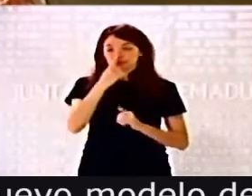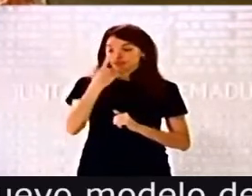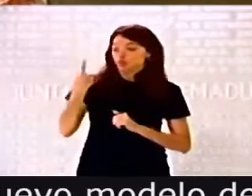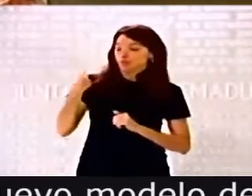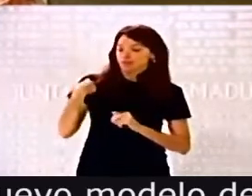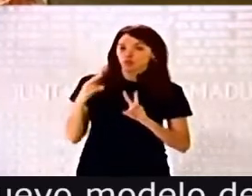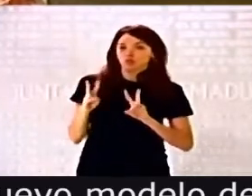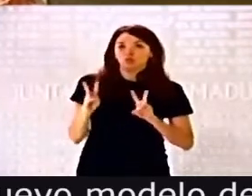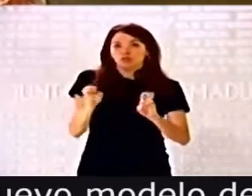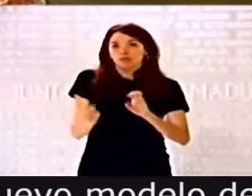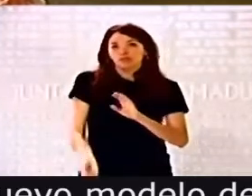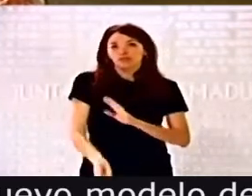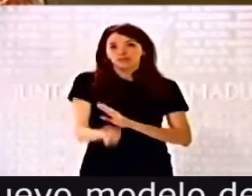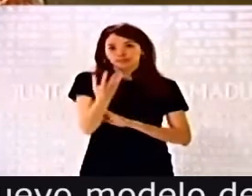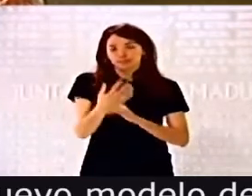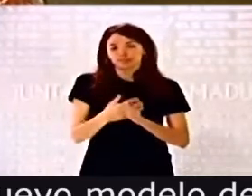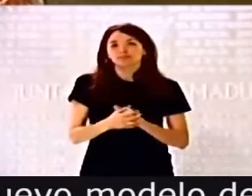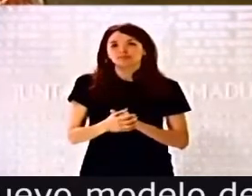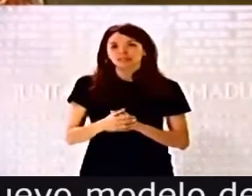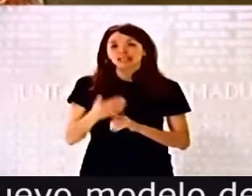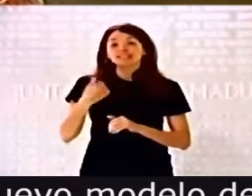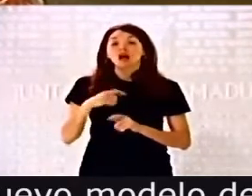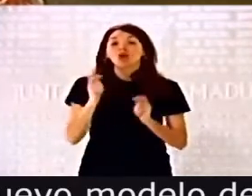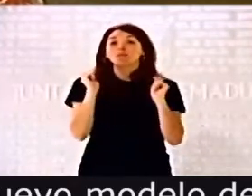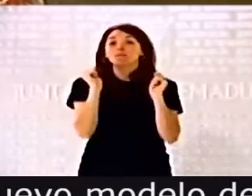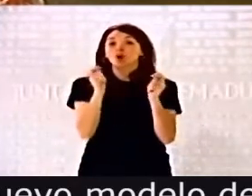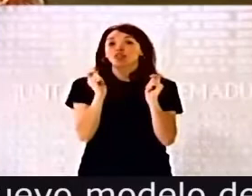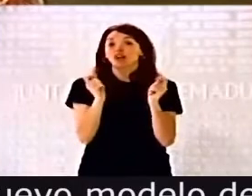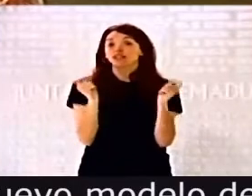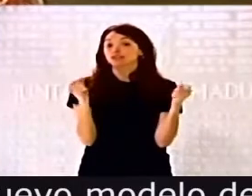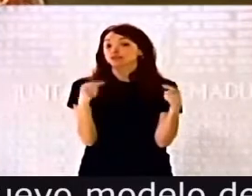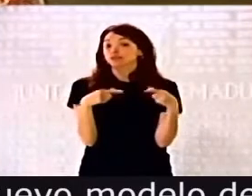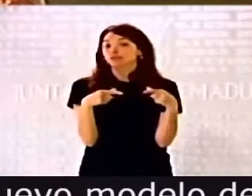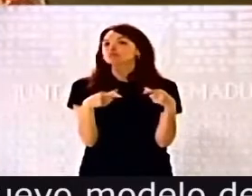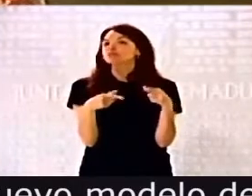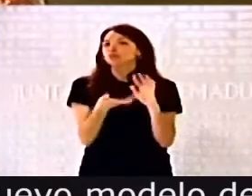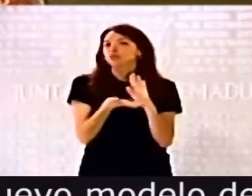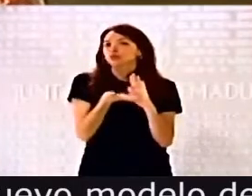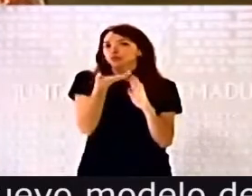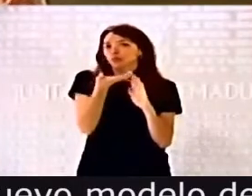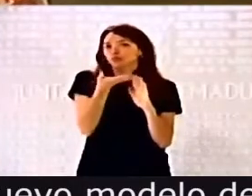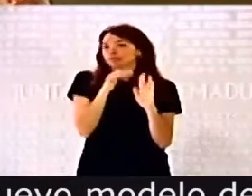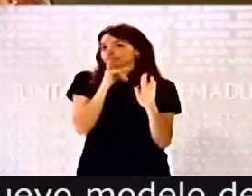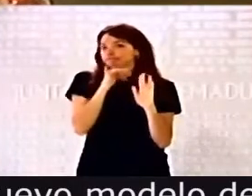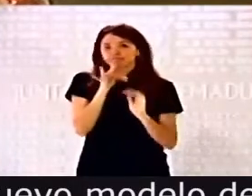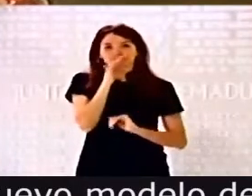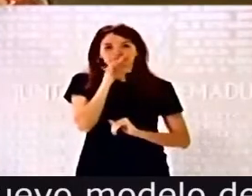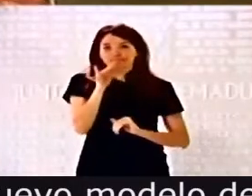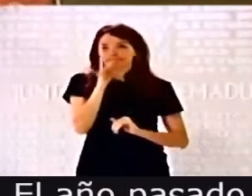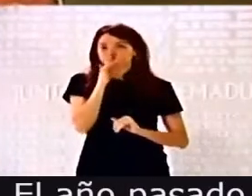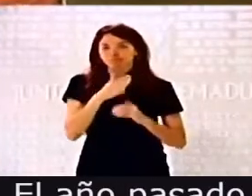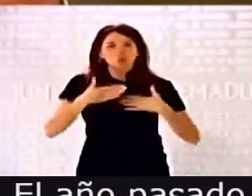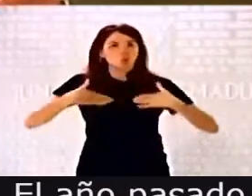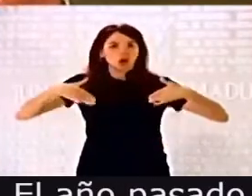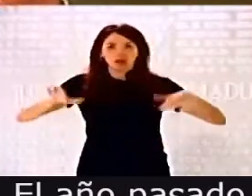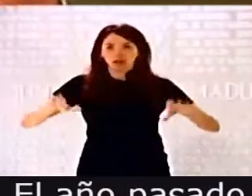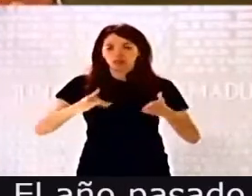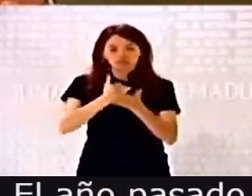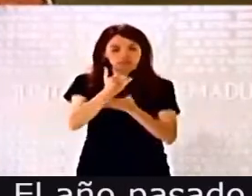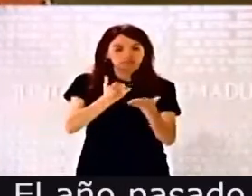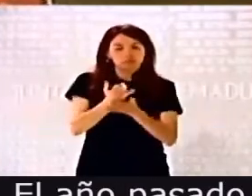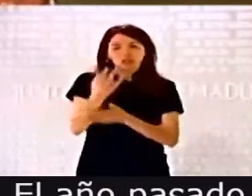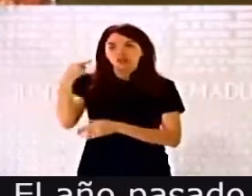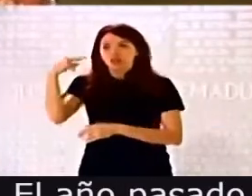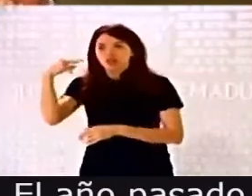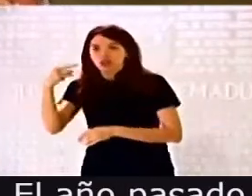pasado. El año pasado subieron el número de pólizas, pero desde luego no es suficiente para cualquier cultivo, sea el de la cereza